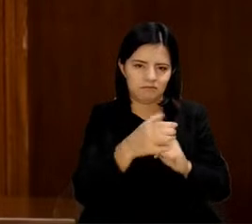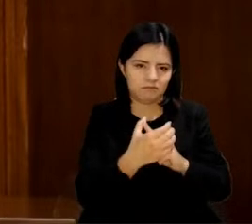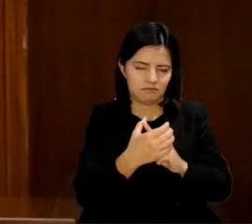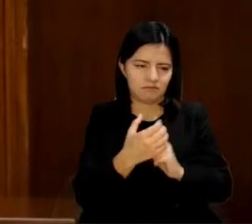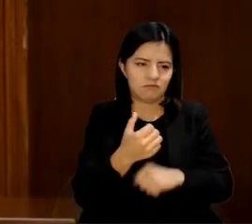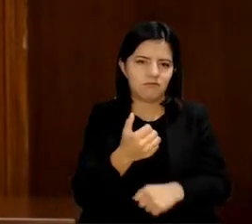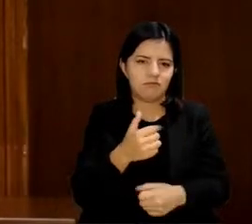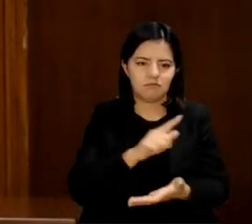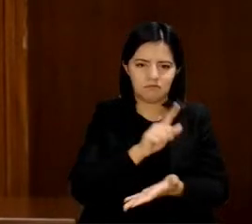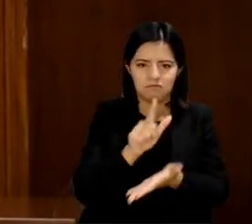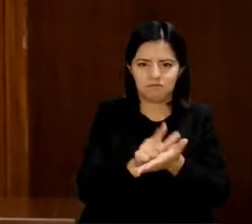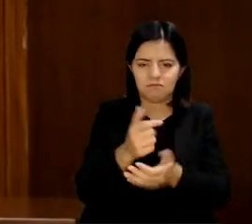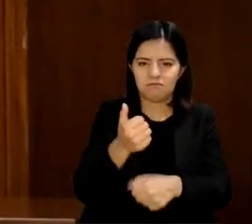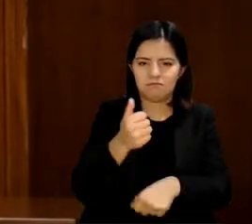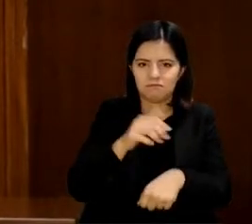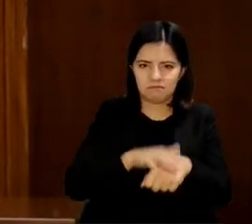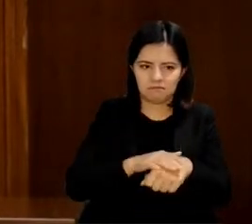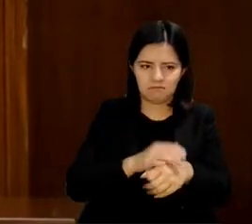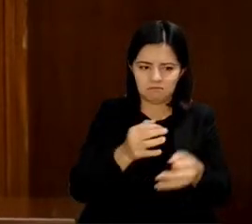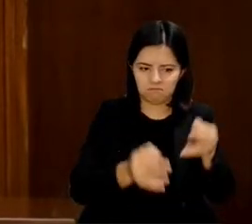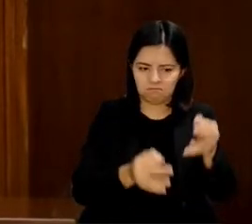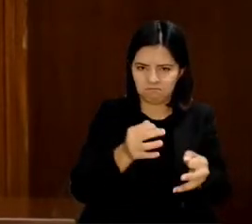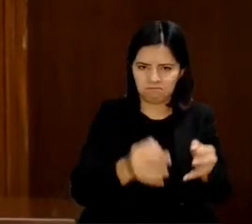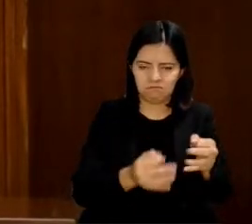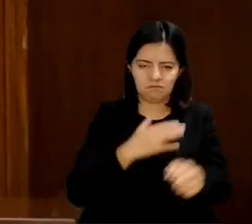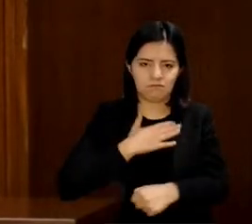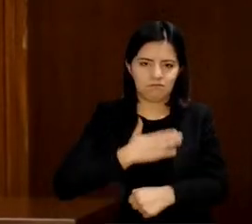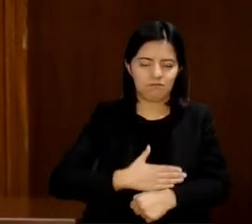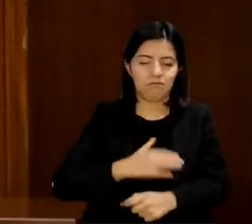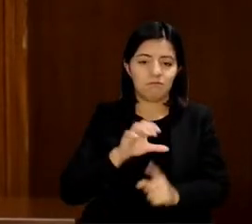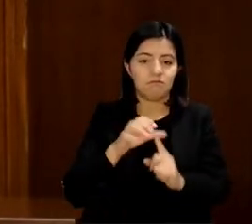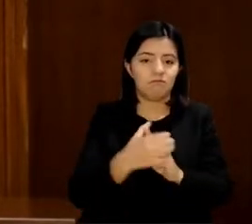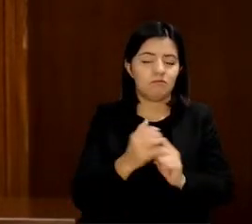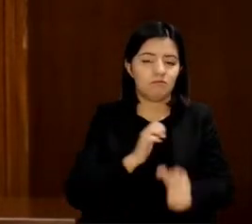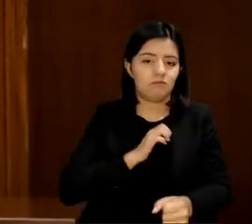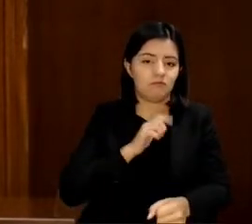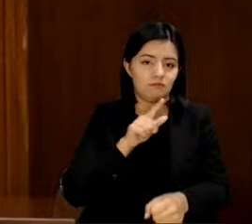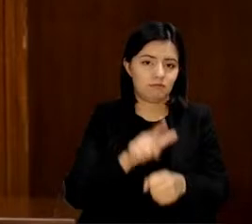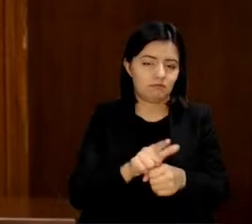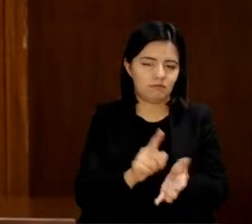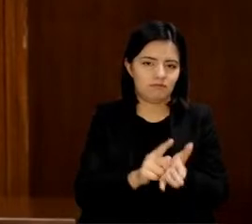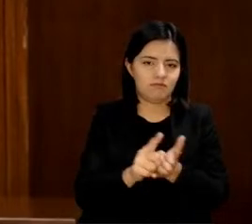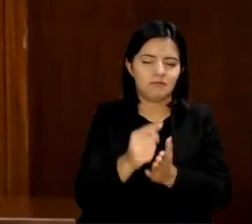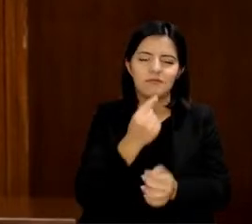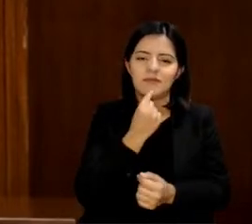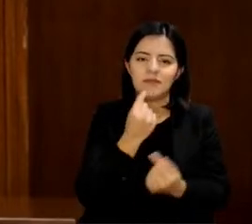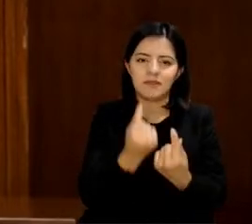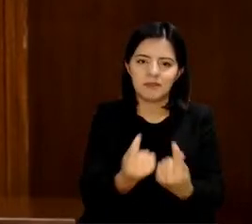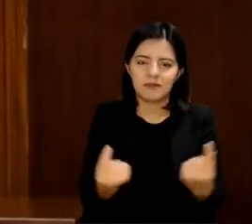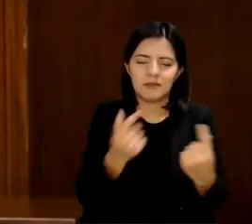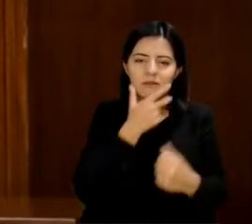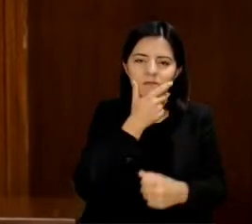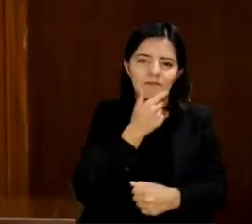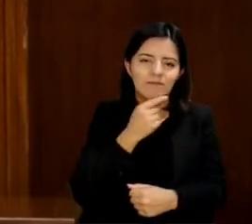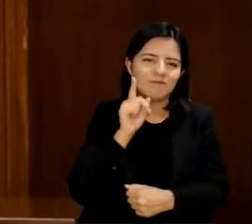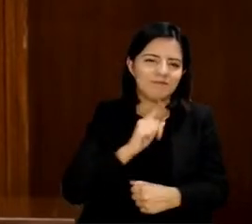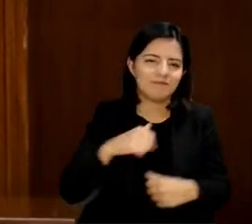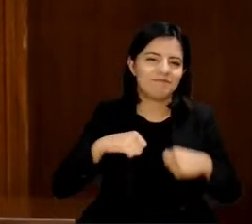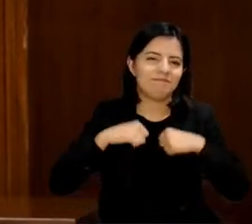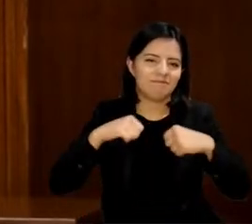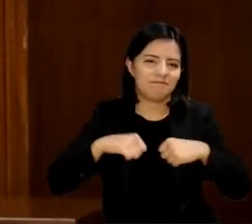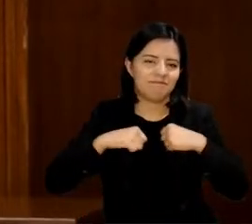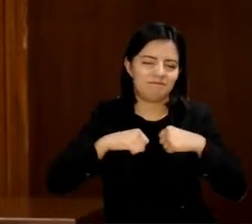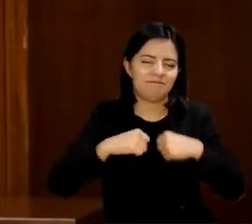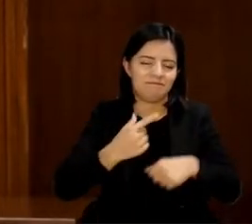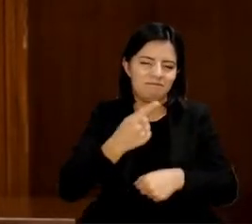Justicia, a la Comisión Especial de los Derechos de las Niñas, Niños, Adolescentes y Primera